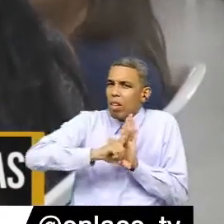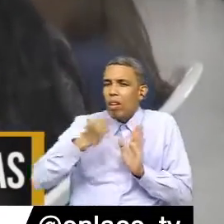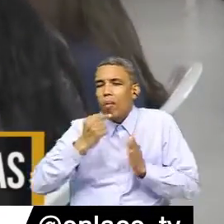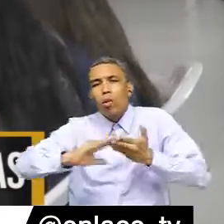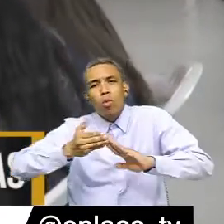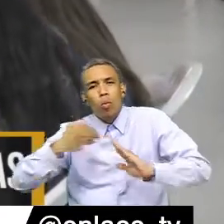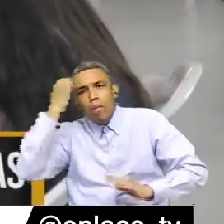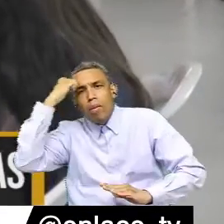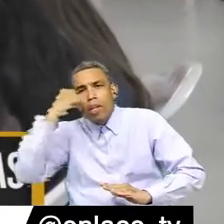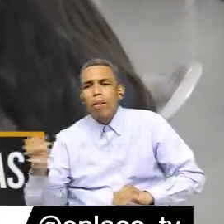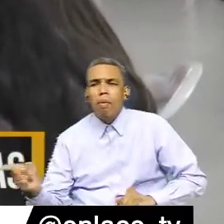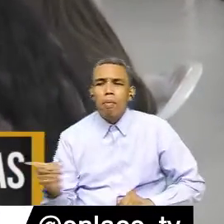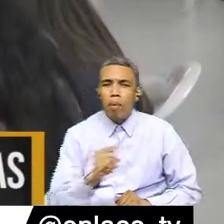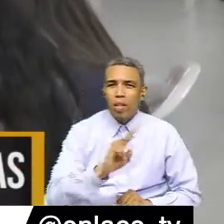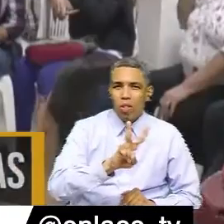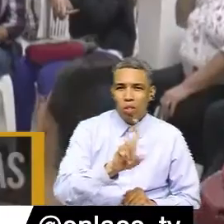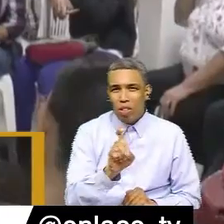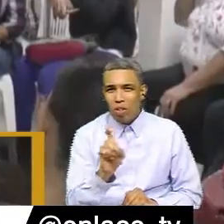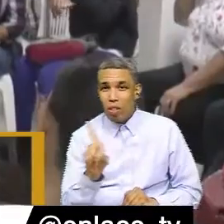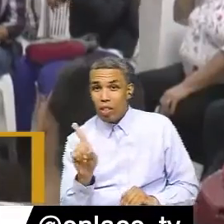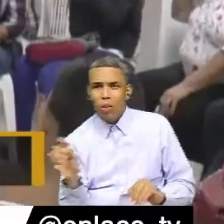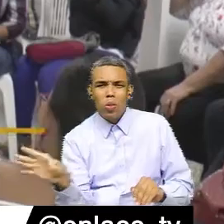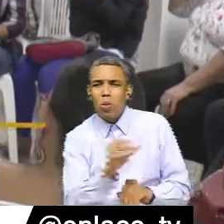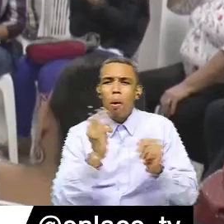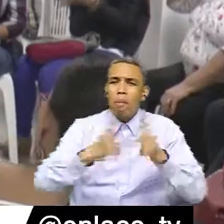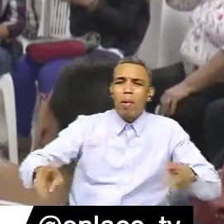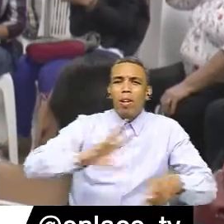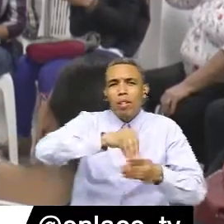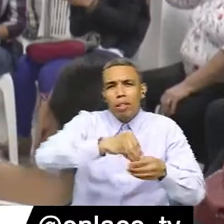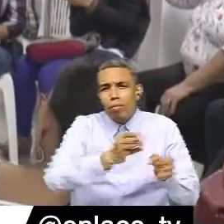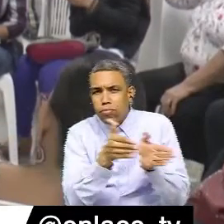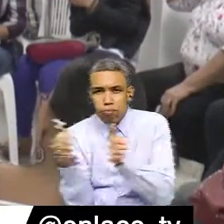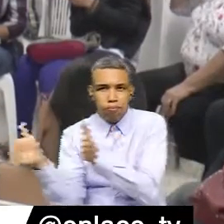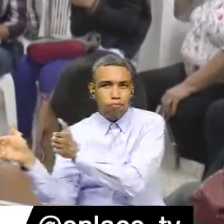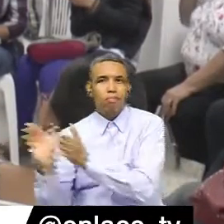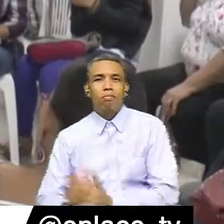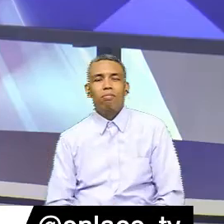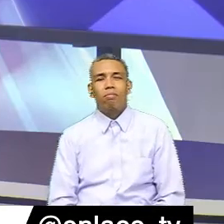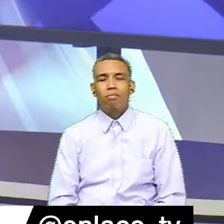200 61 docentes y directivos de las instituciones educativas